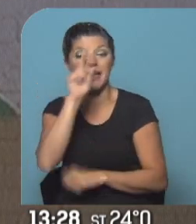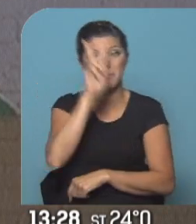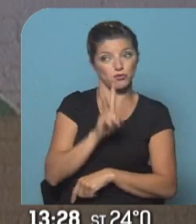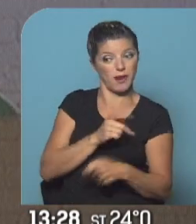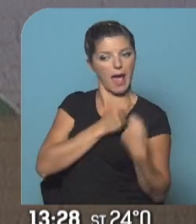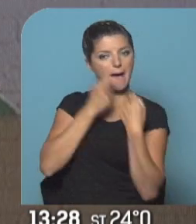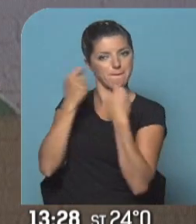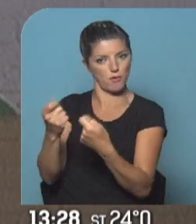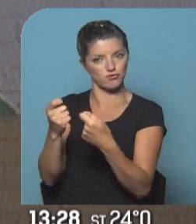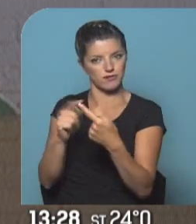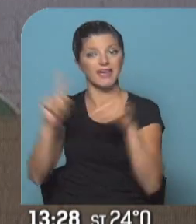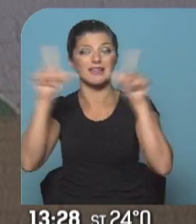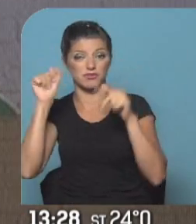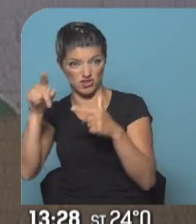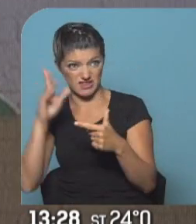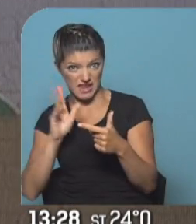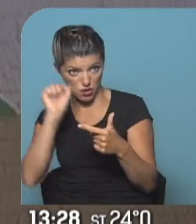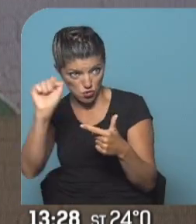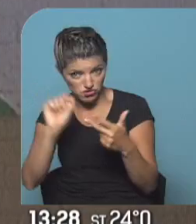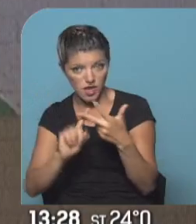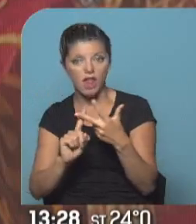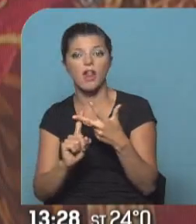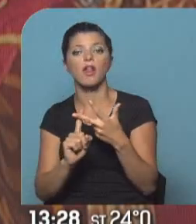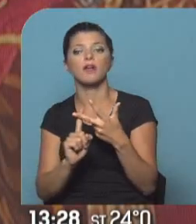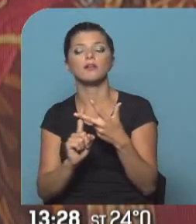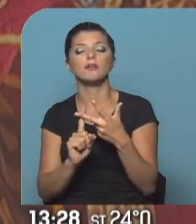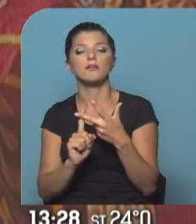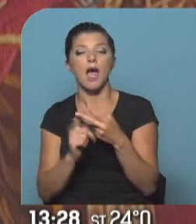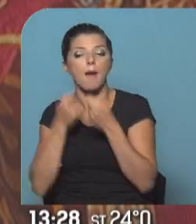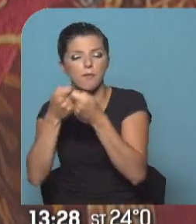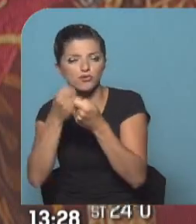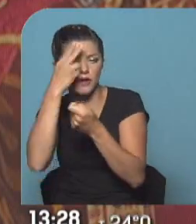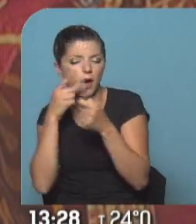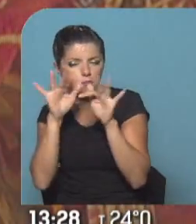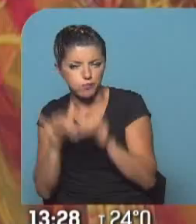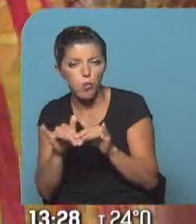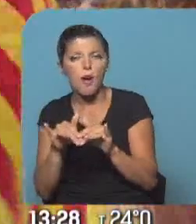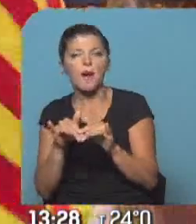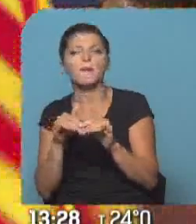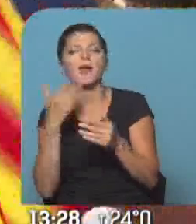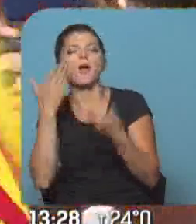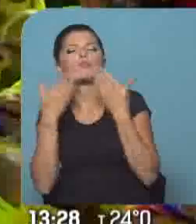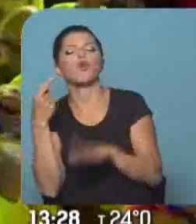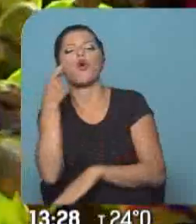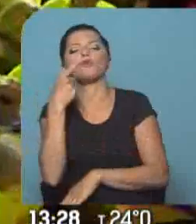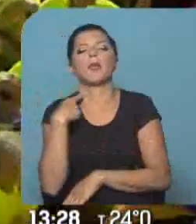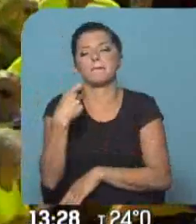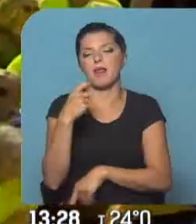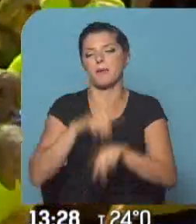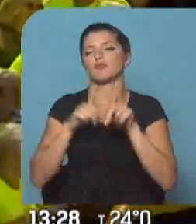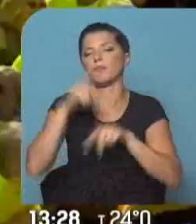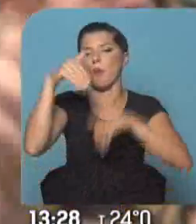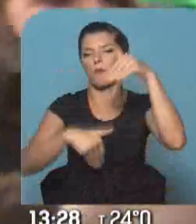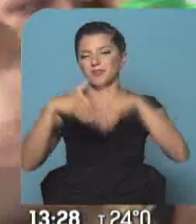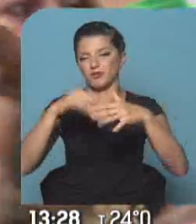y por algún canal de televisión de Rusia también, esto para difamar, digamos, a España durante el proceso independentista. Pero el